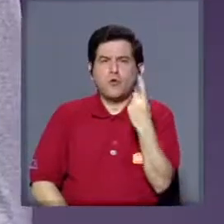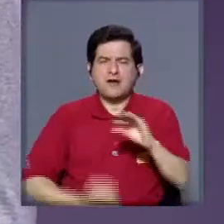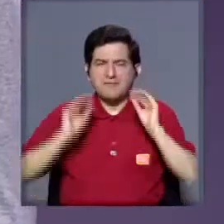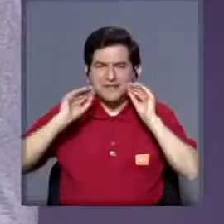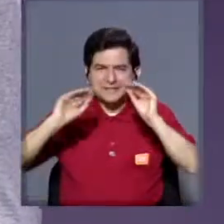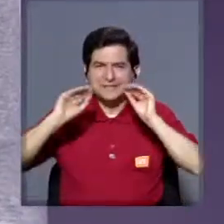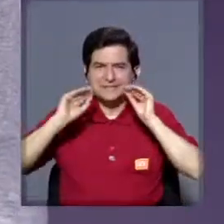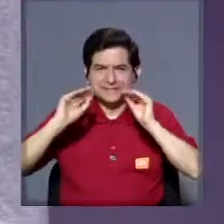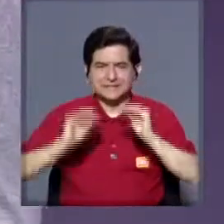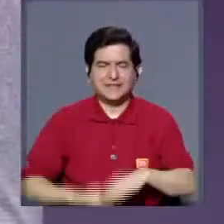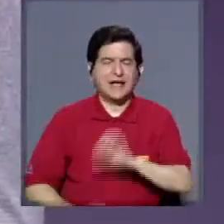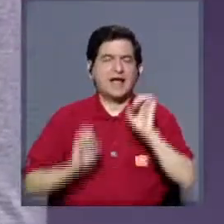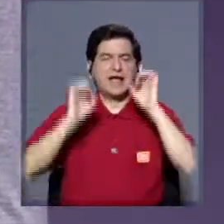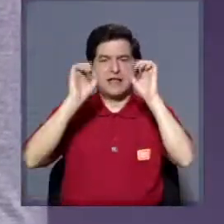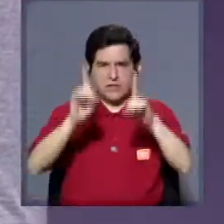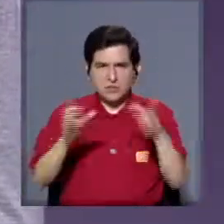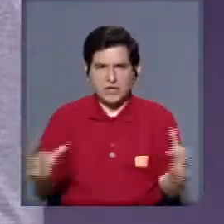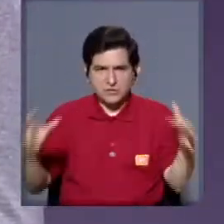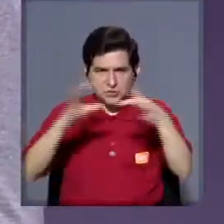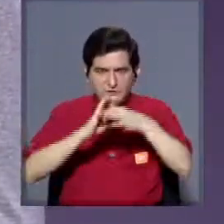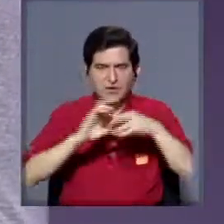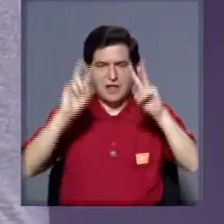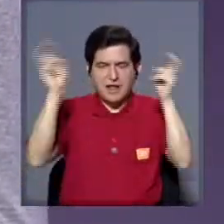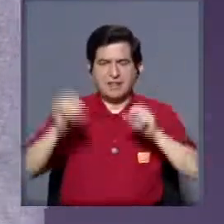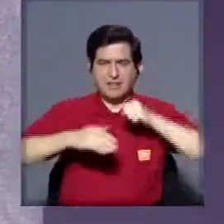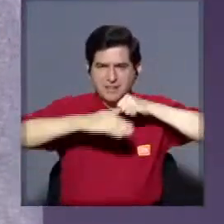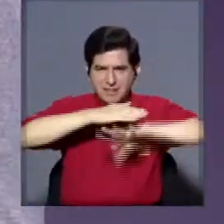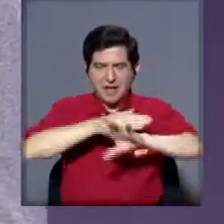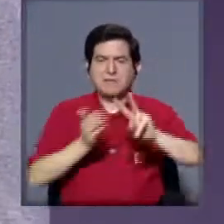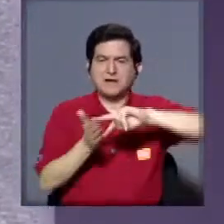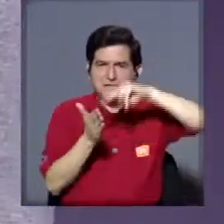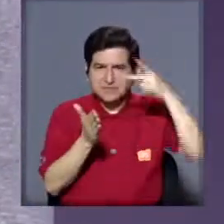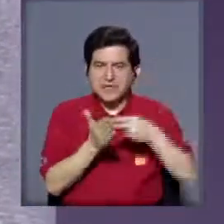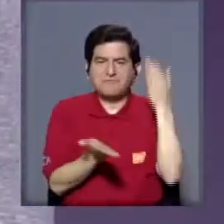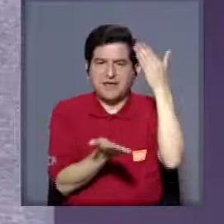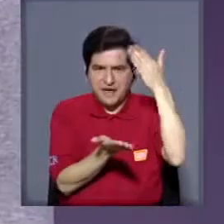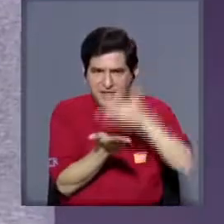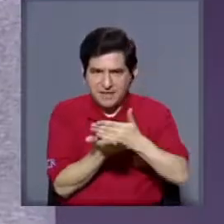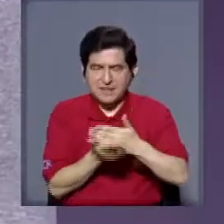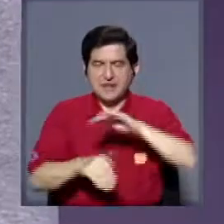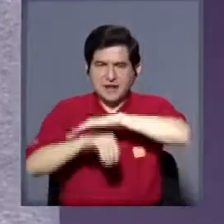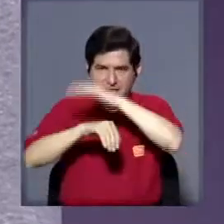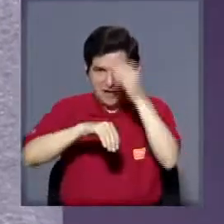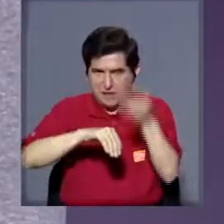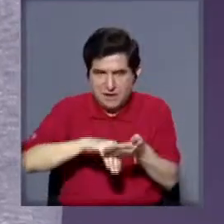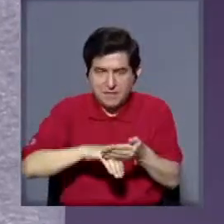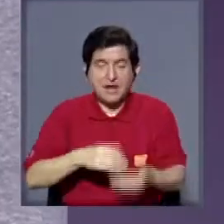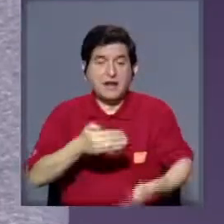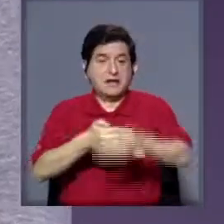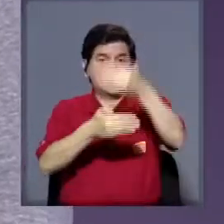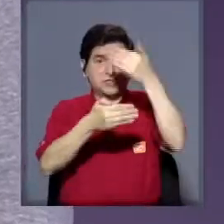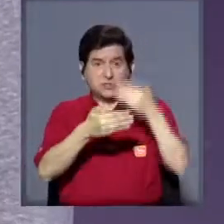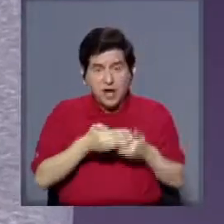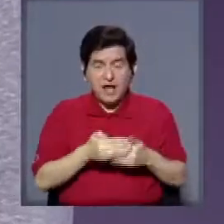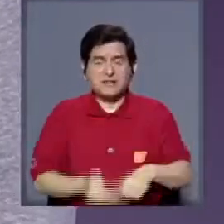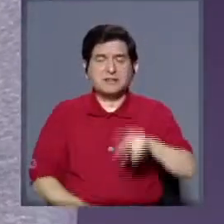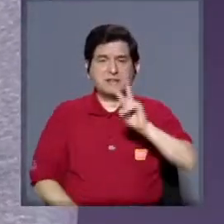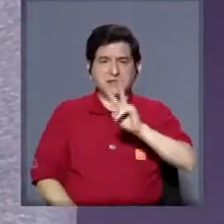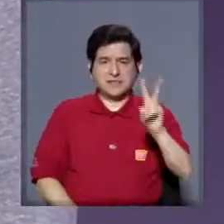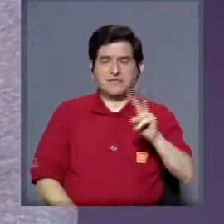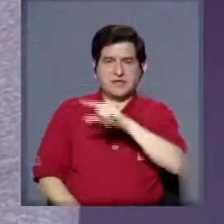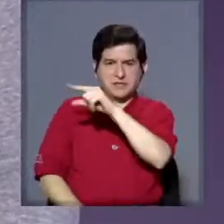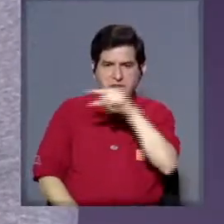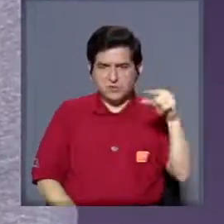y educación sobre el tema de aborto aborto significa una interrupción de un embarazo antes de las 22